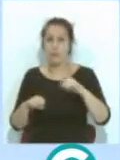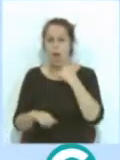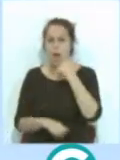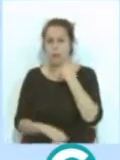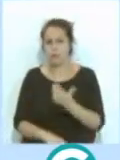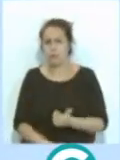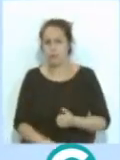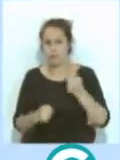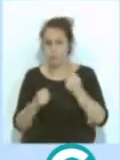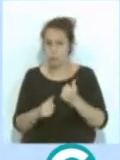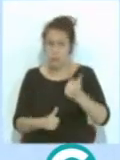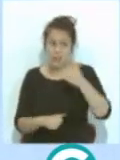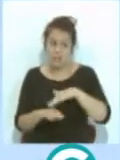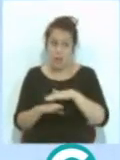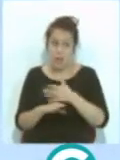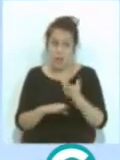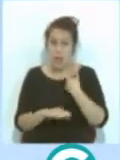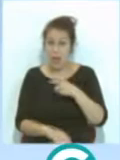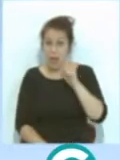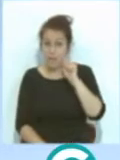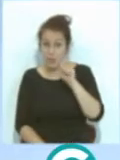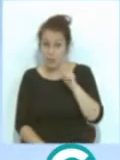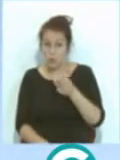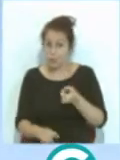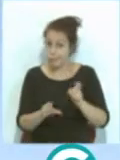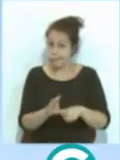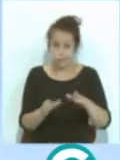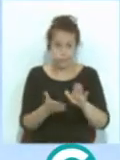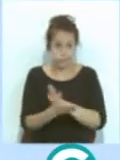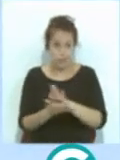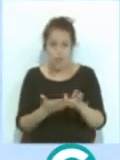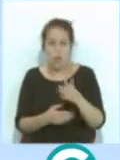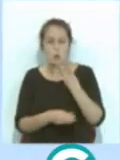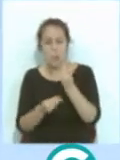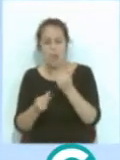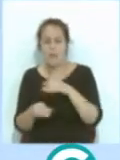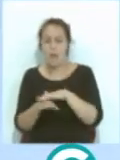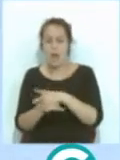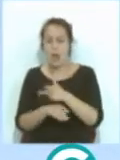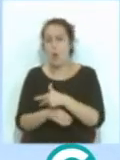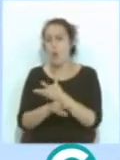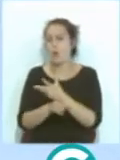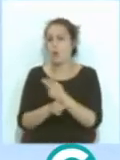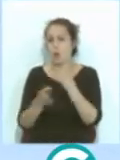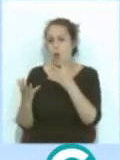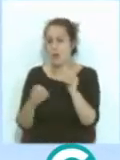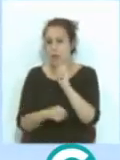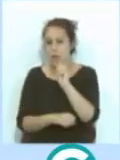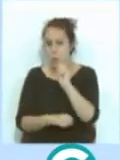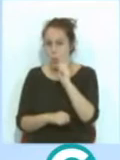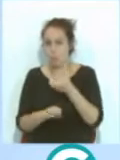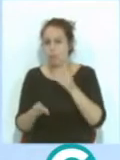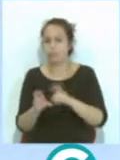más fuerte para los que no tuvieron menos minutos, algo más suave para aquellos que tuvieron los 90 minutos, que